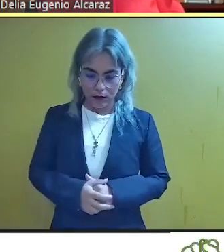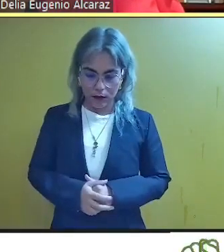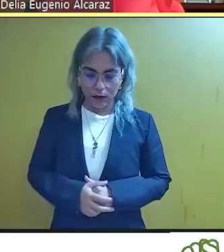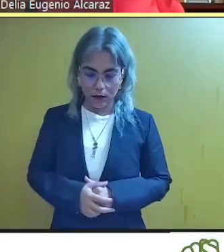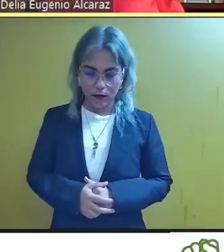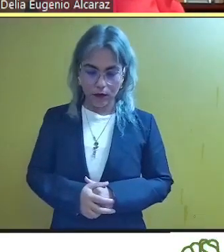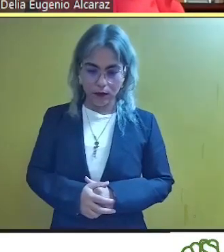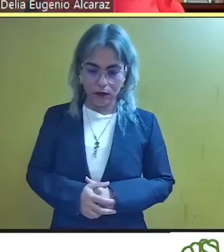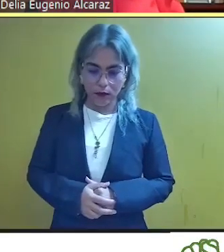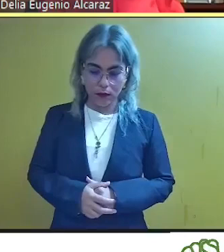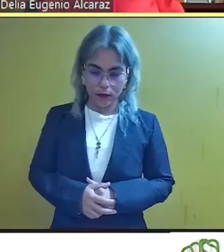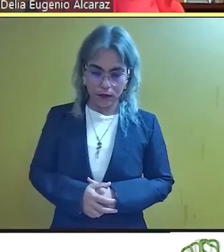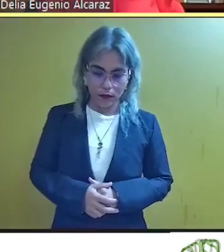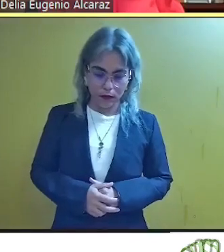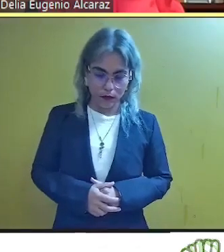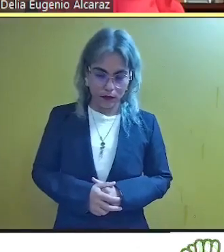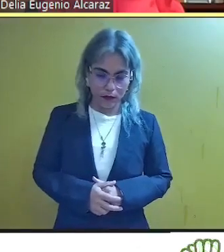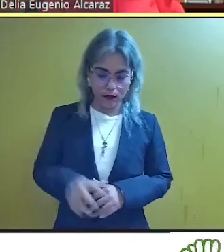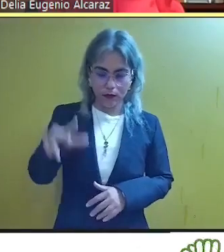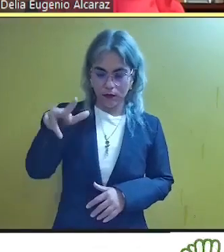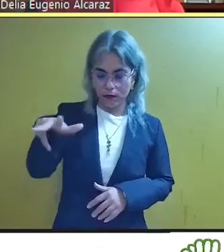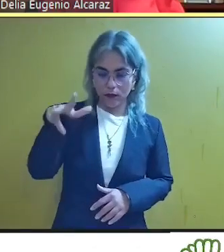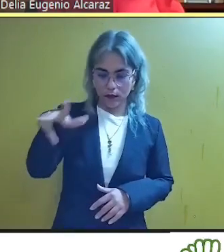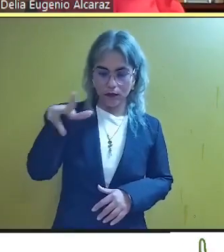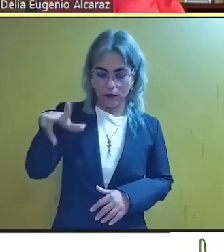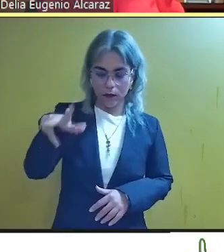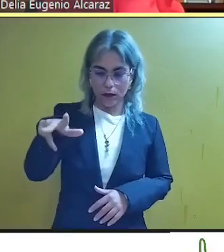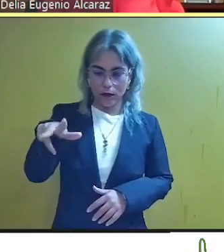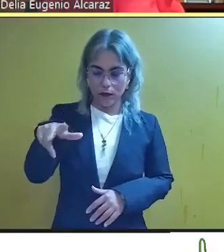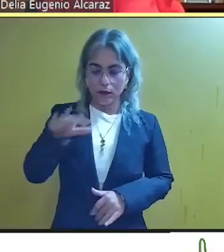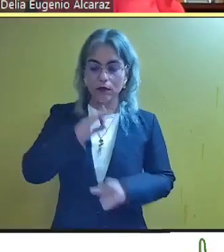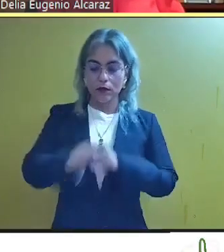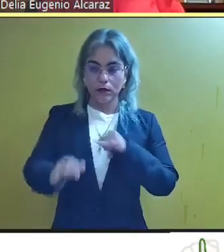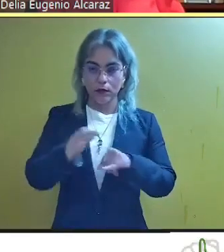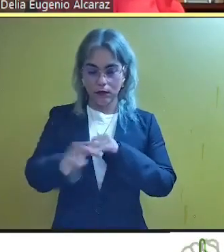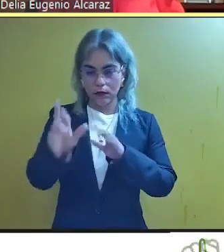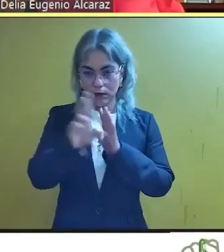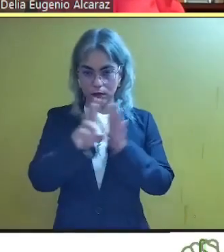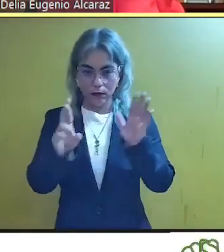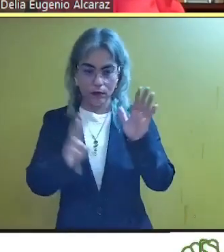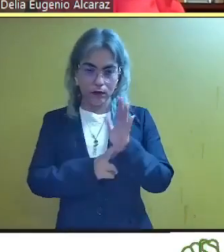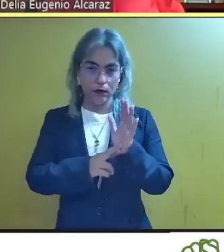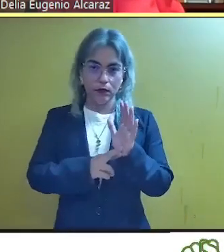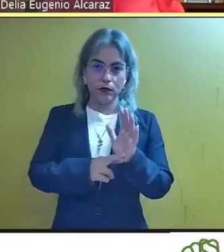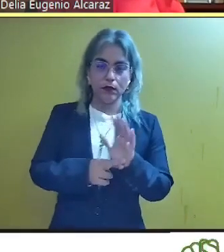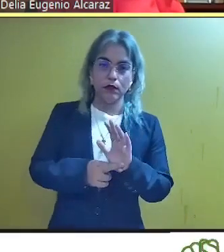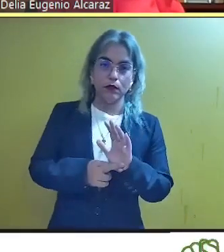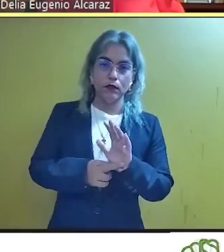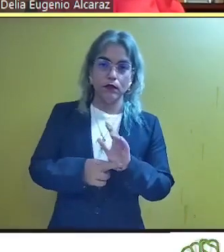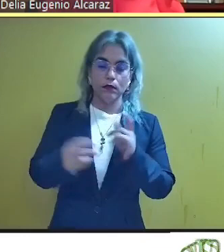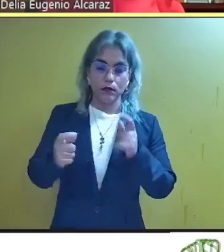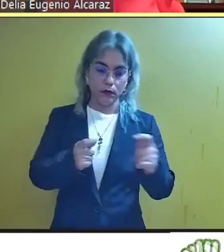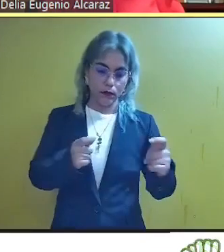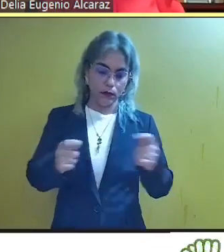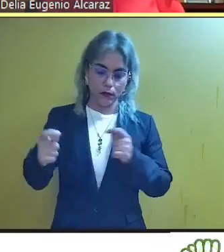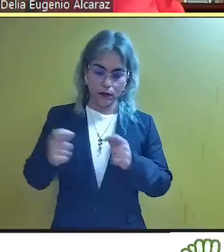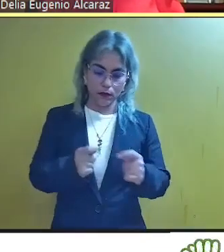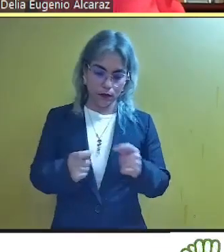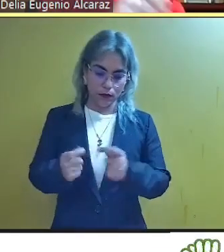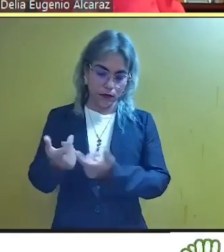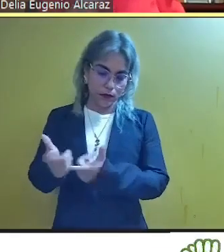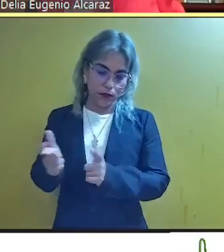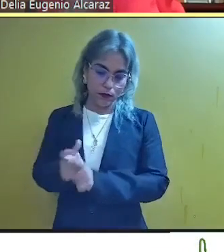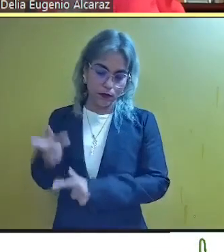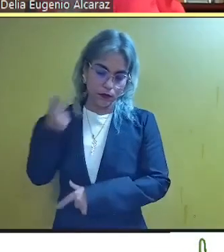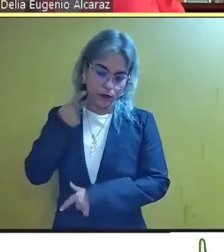el artículo 18, último párrafo del reglamento para la administración del financiamiento del partido, que a la letra dice,